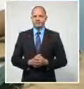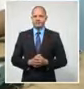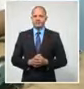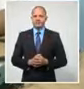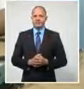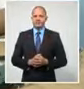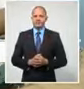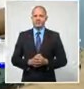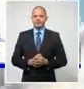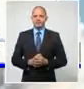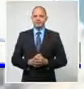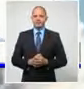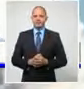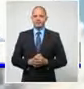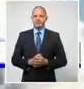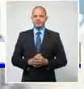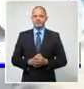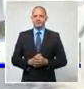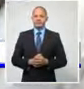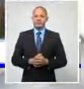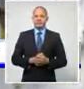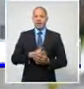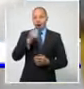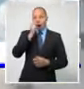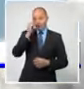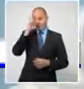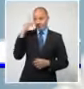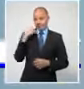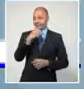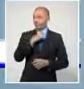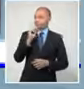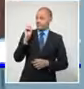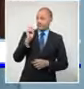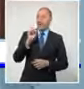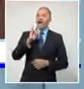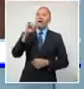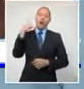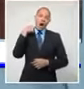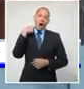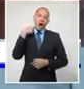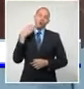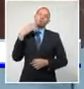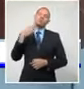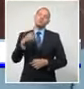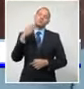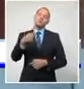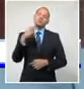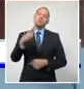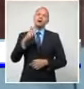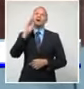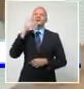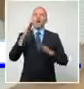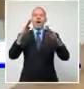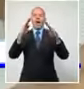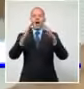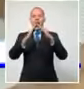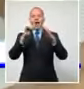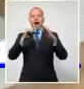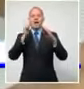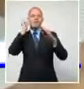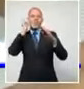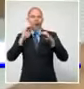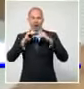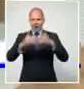Desde hace 6 años, el doctor Joel Alberto Conde llega cada viernes hasta el hogar materno Isabel María de Valdivia de Santi Spíritus.